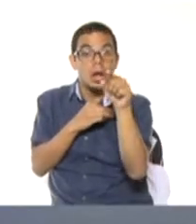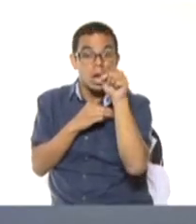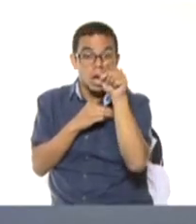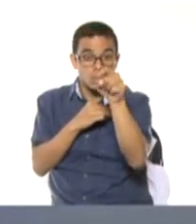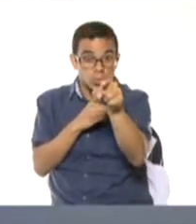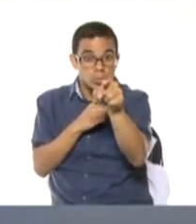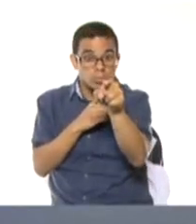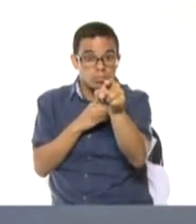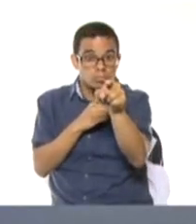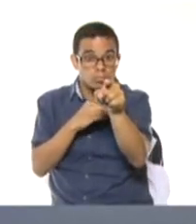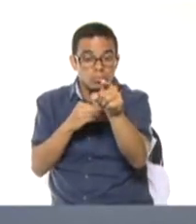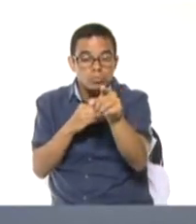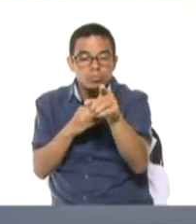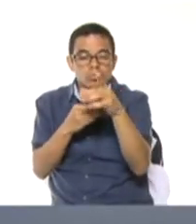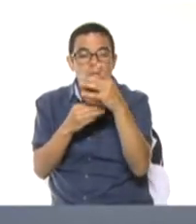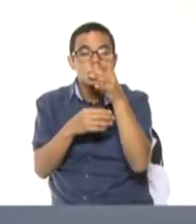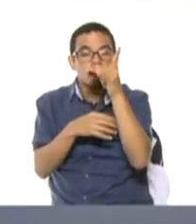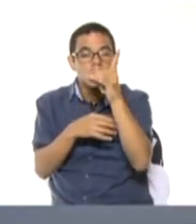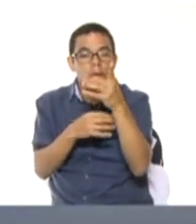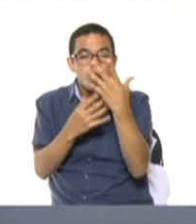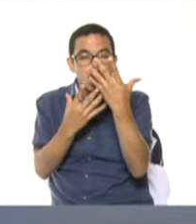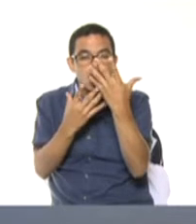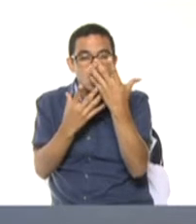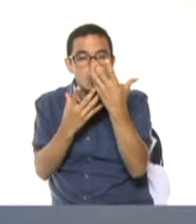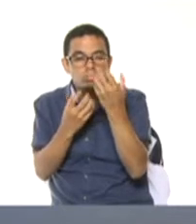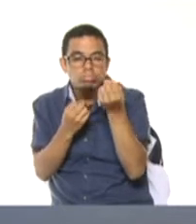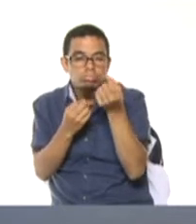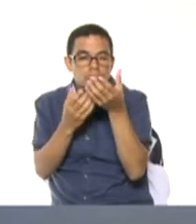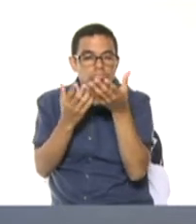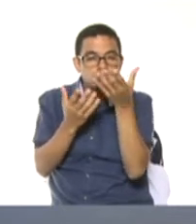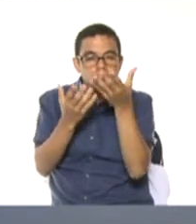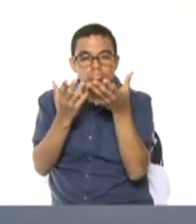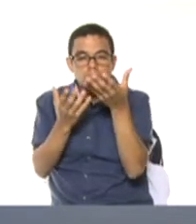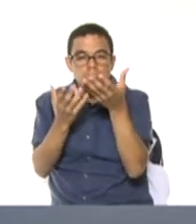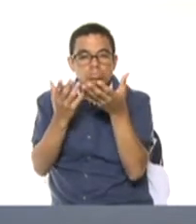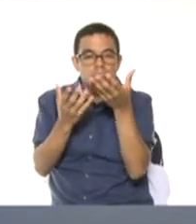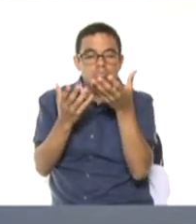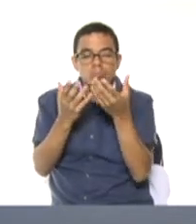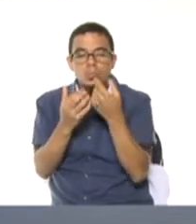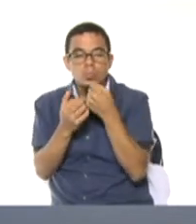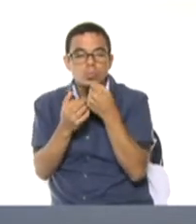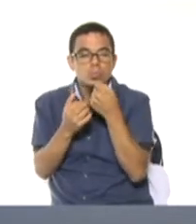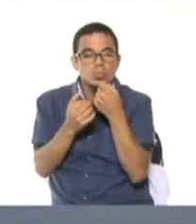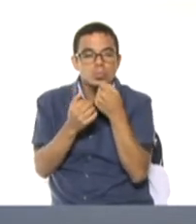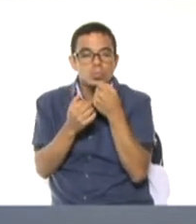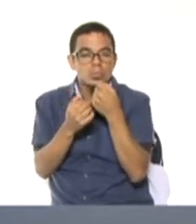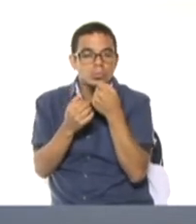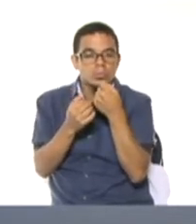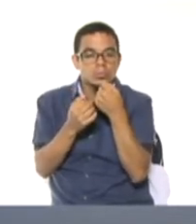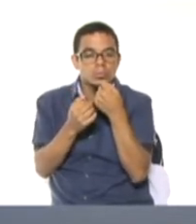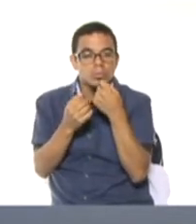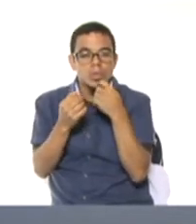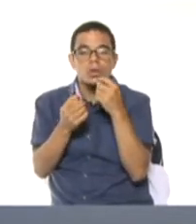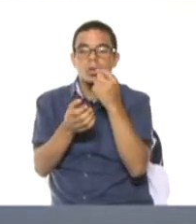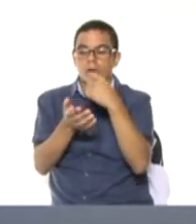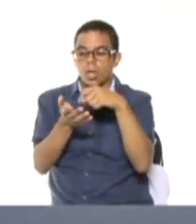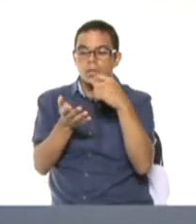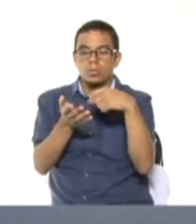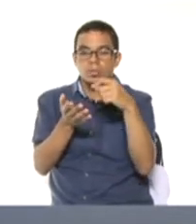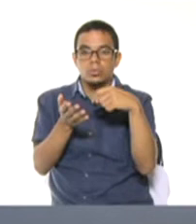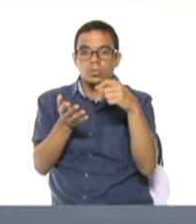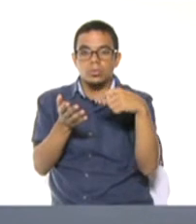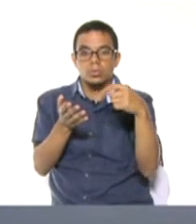allá al receptor, debe ir de una forma adecuada, es decir, utilizando